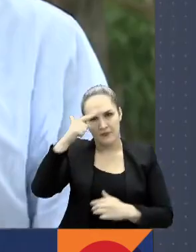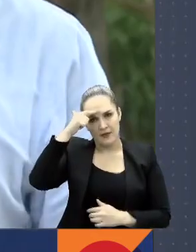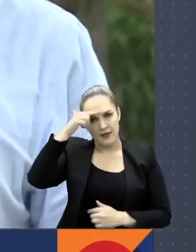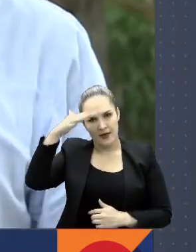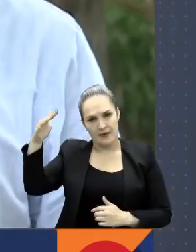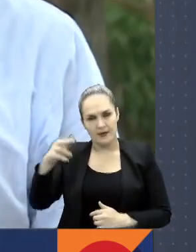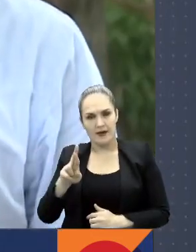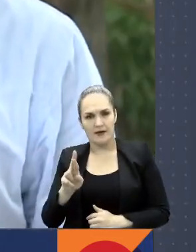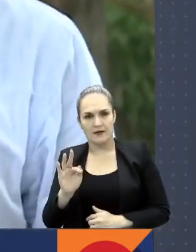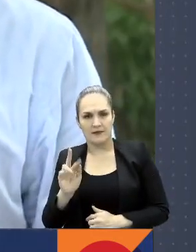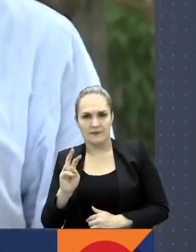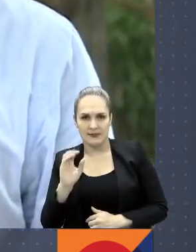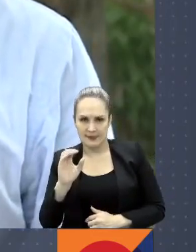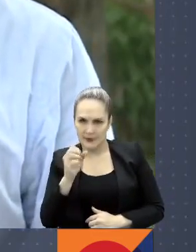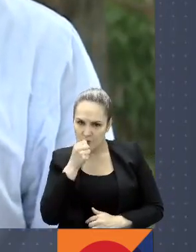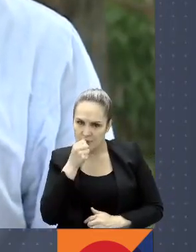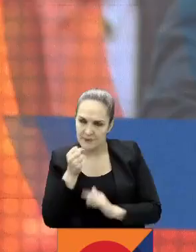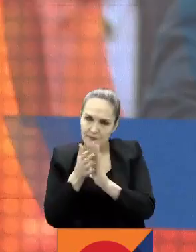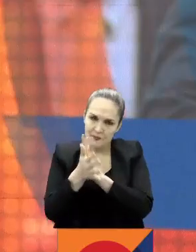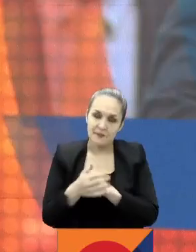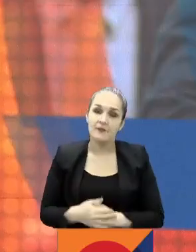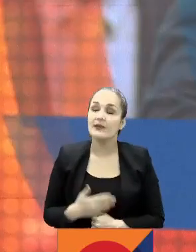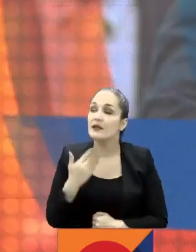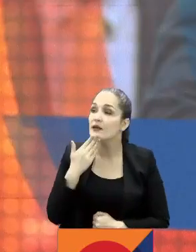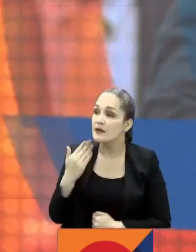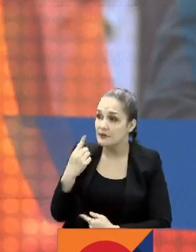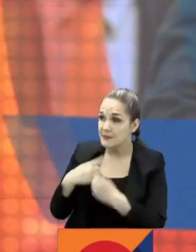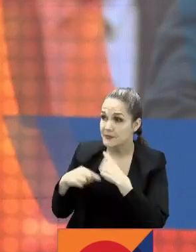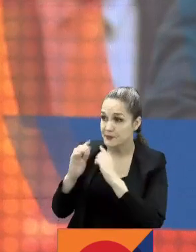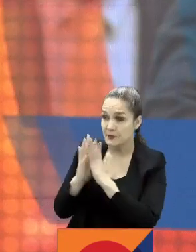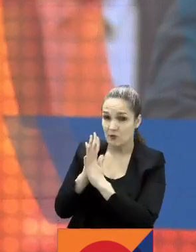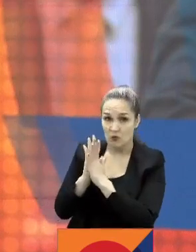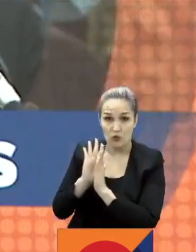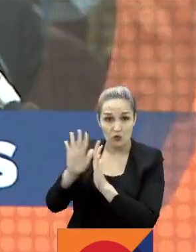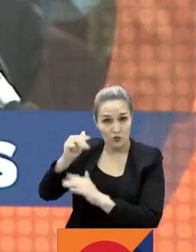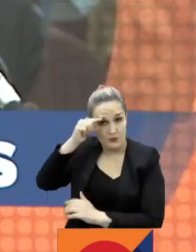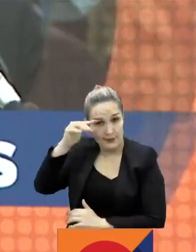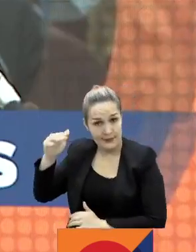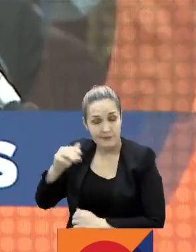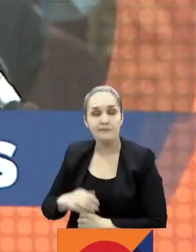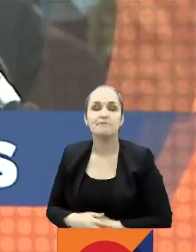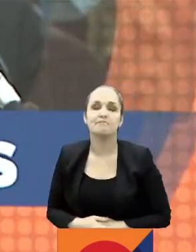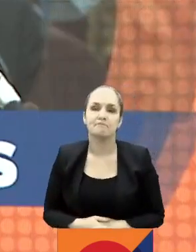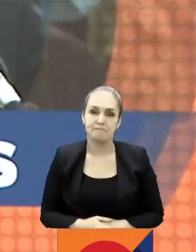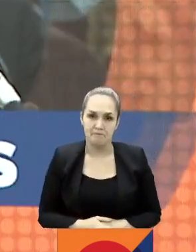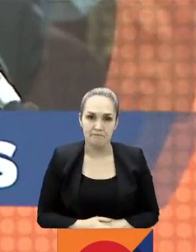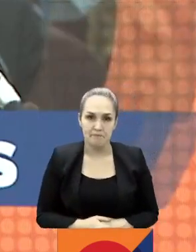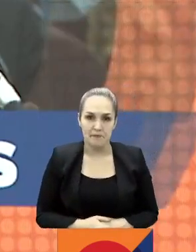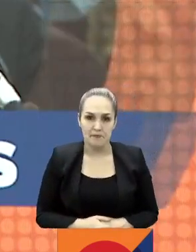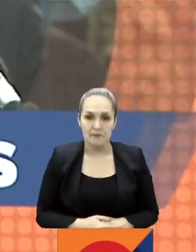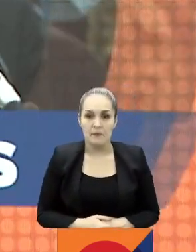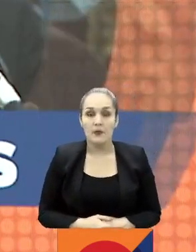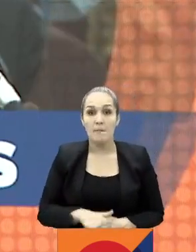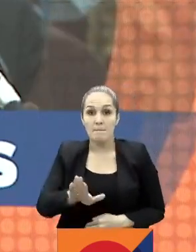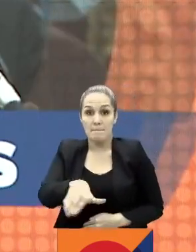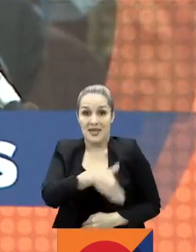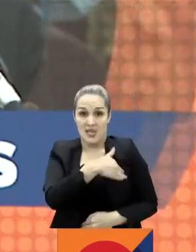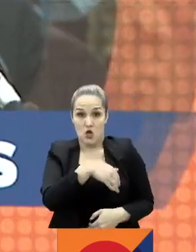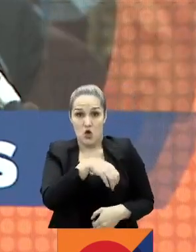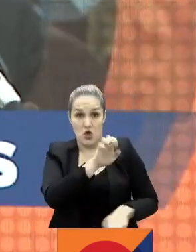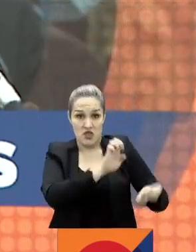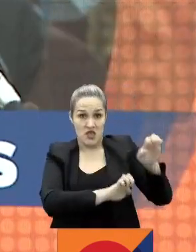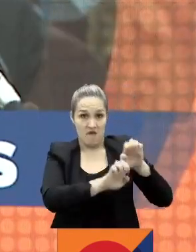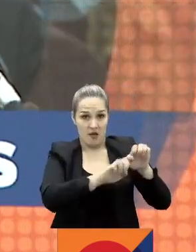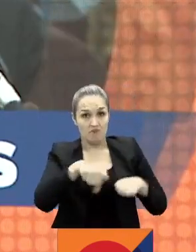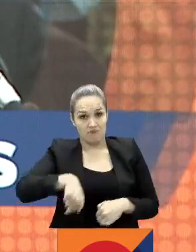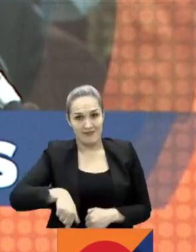conectados 24/7. Gracias, Jayvan, por el informe desde la Heroica. Y en entrevista con RTVC Noticias, el ministro de Defensa, Diego